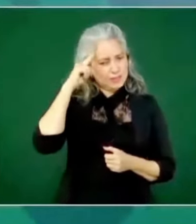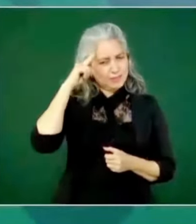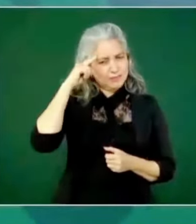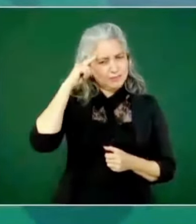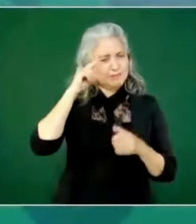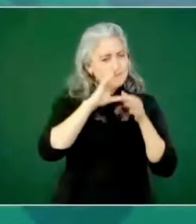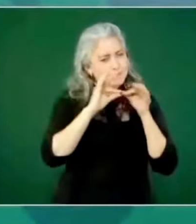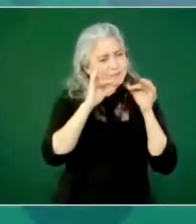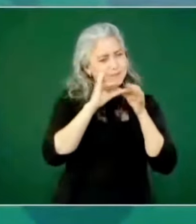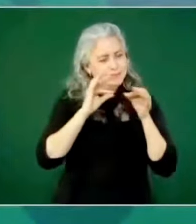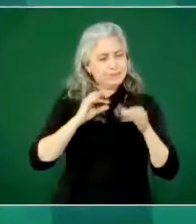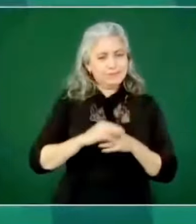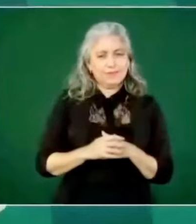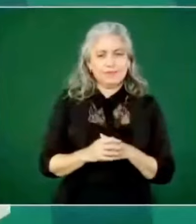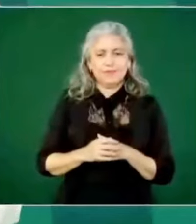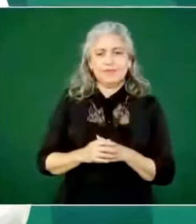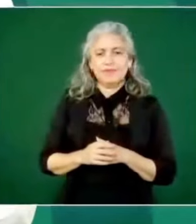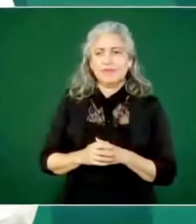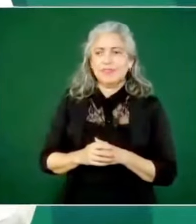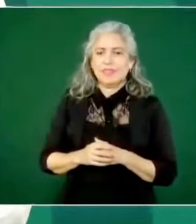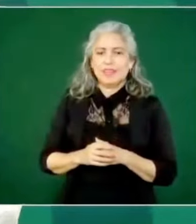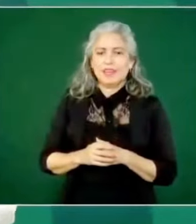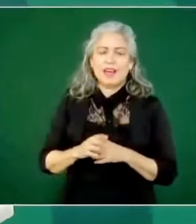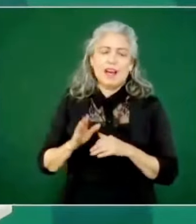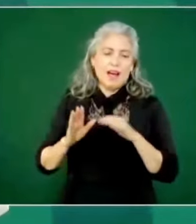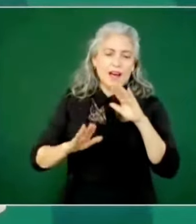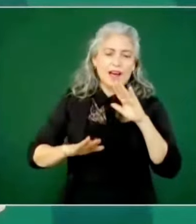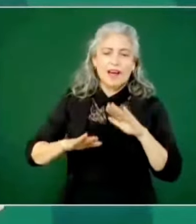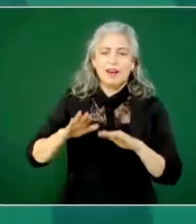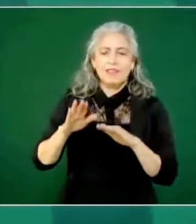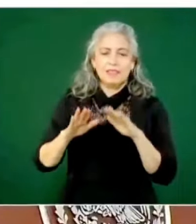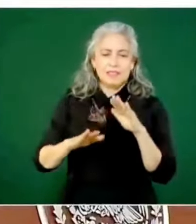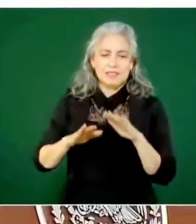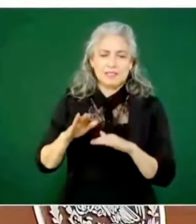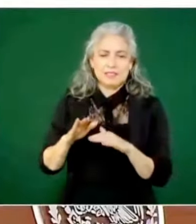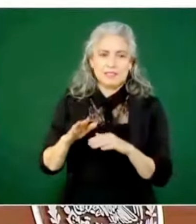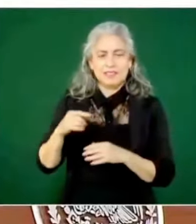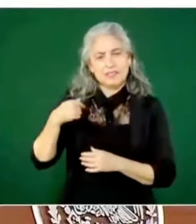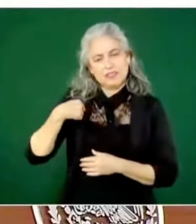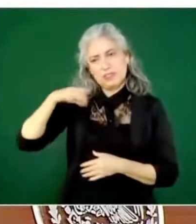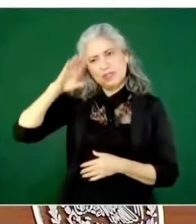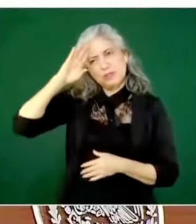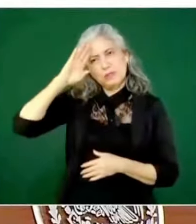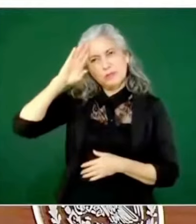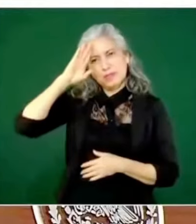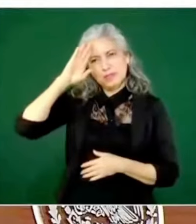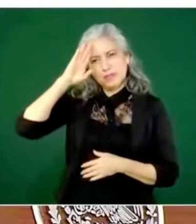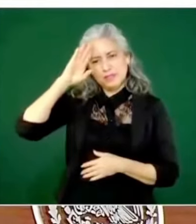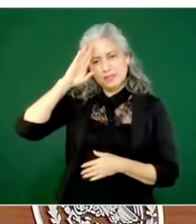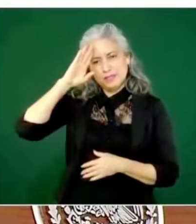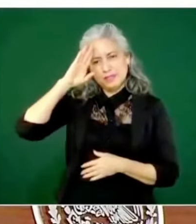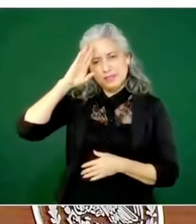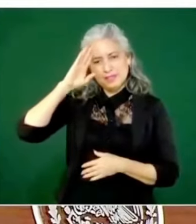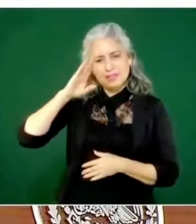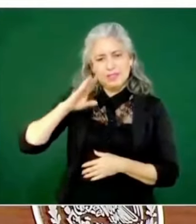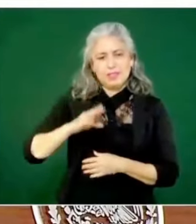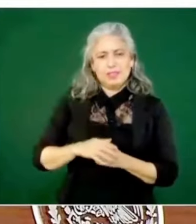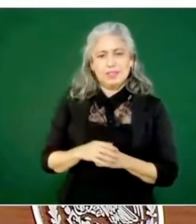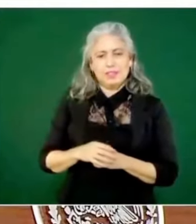A veces, cuando pienso en todos esos